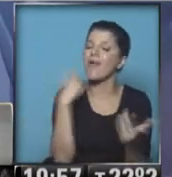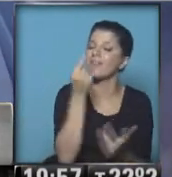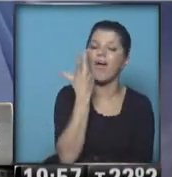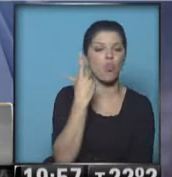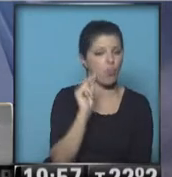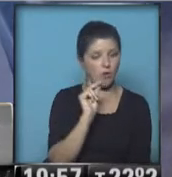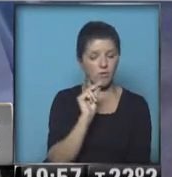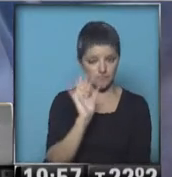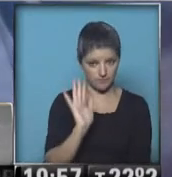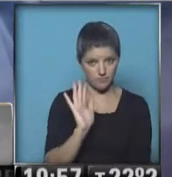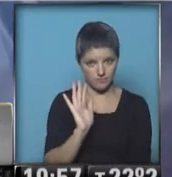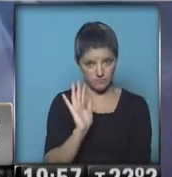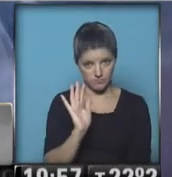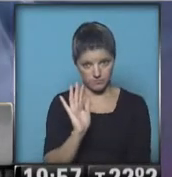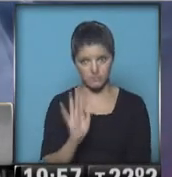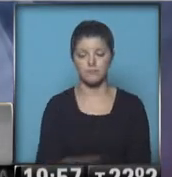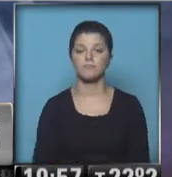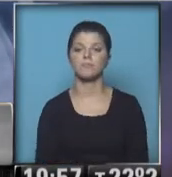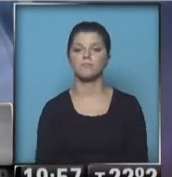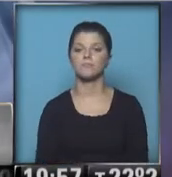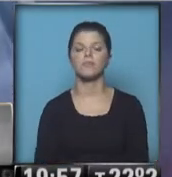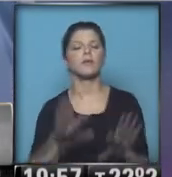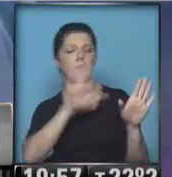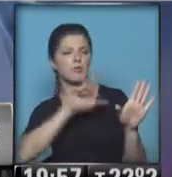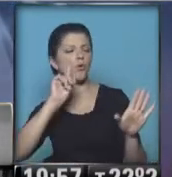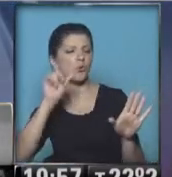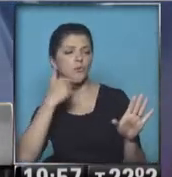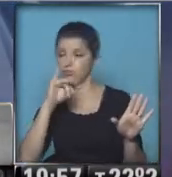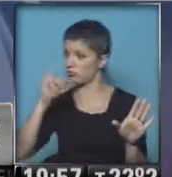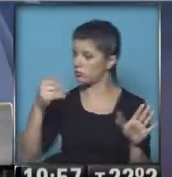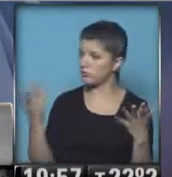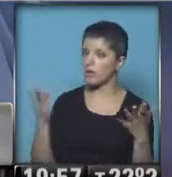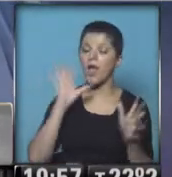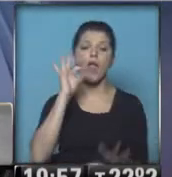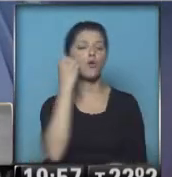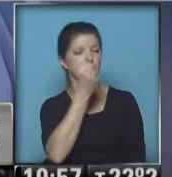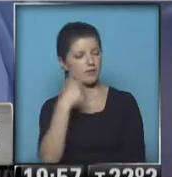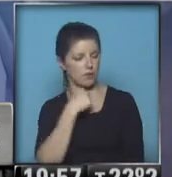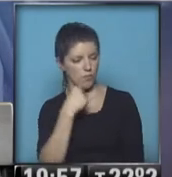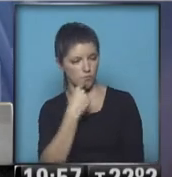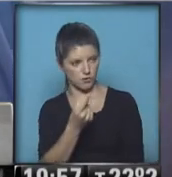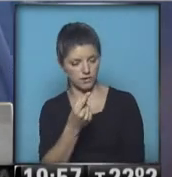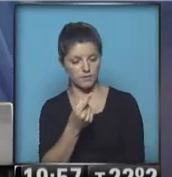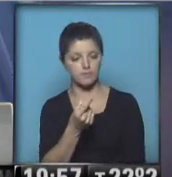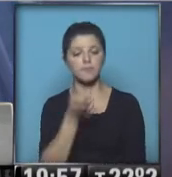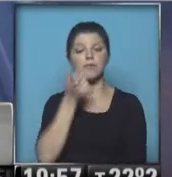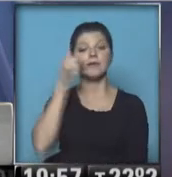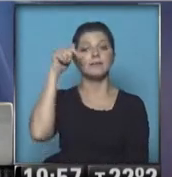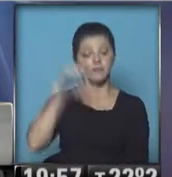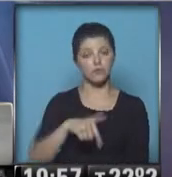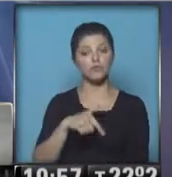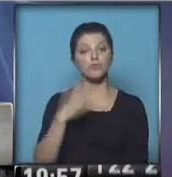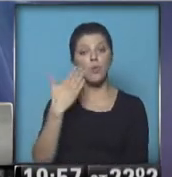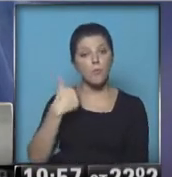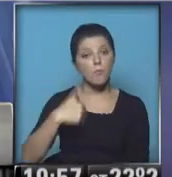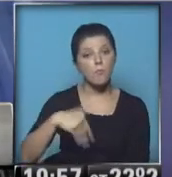de oponerse, pero van a perder esta votación. Luis, sí, una cosa importante que quiero preguntarte es si esto va a poder impactar